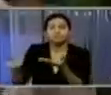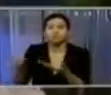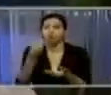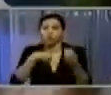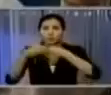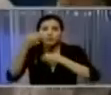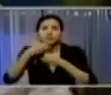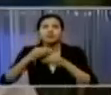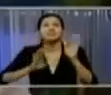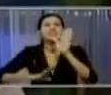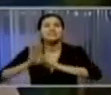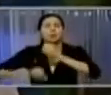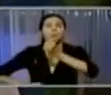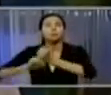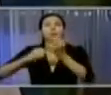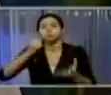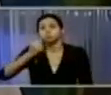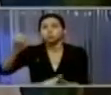de los CLAP.